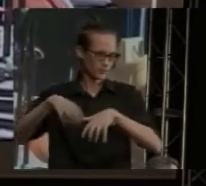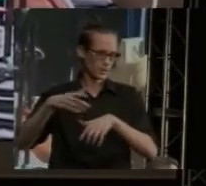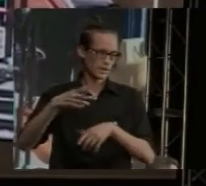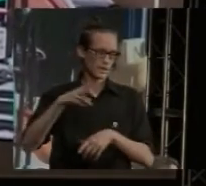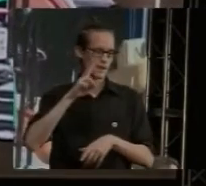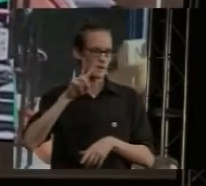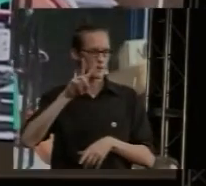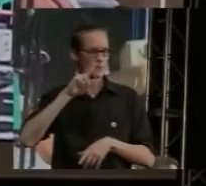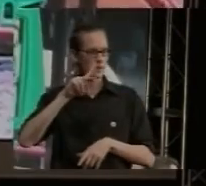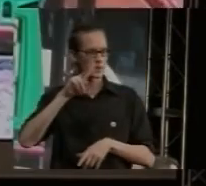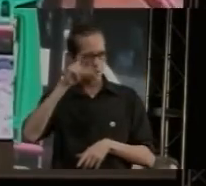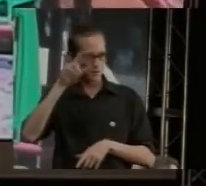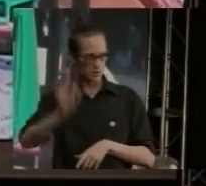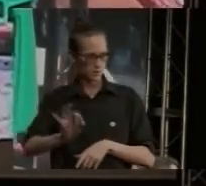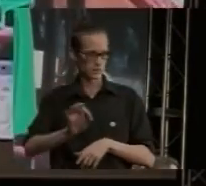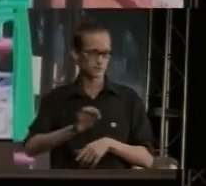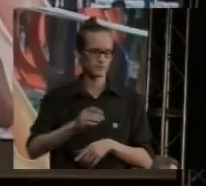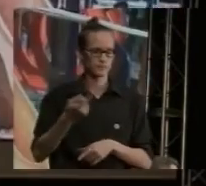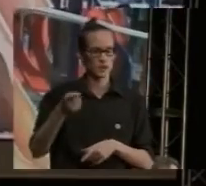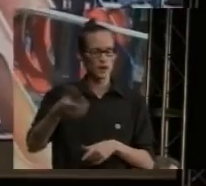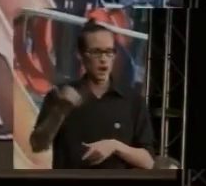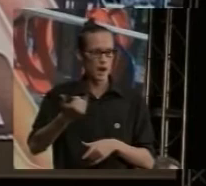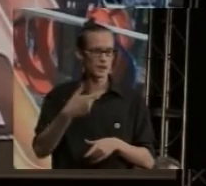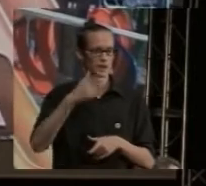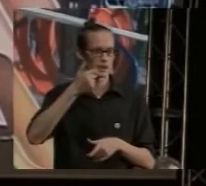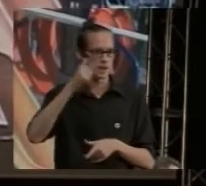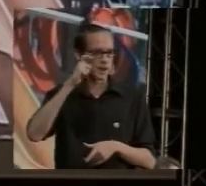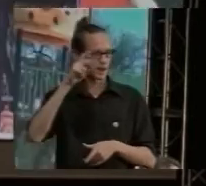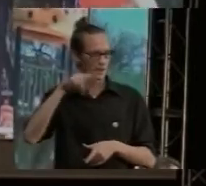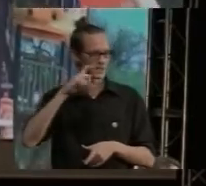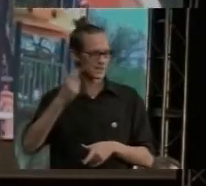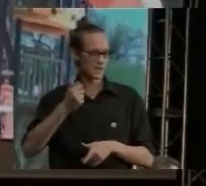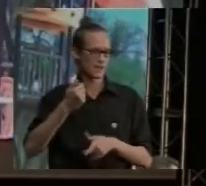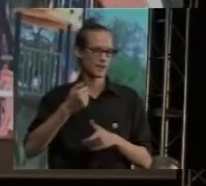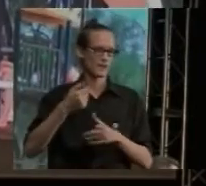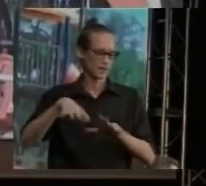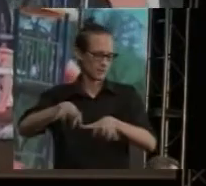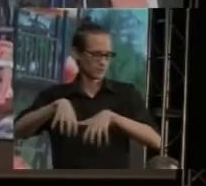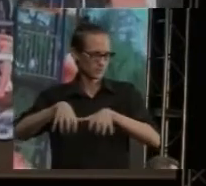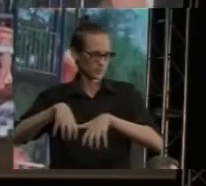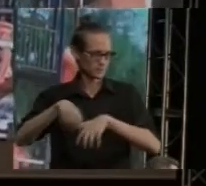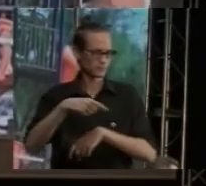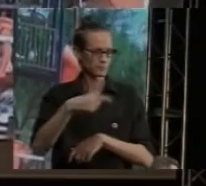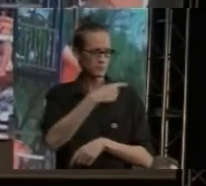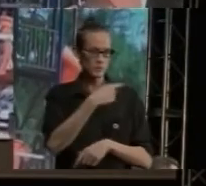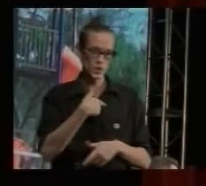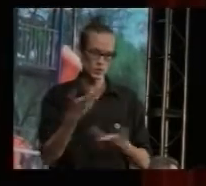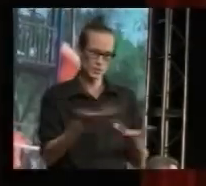la Agencia de Agricultura Familiar o Periurbana, y yo invito a que lo vayan a